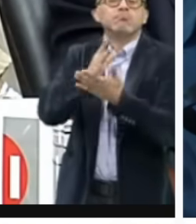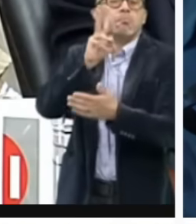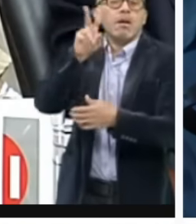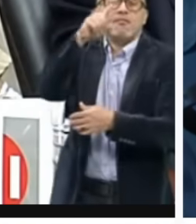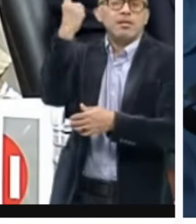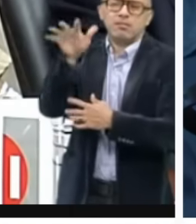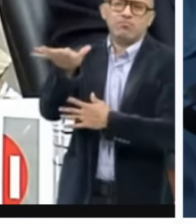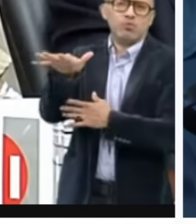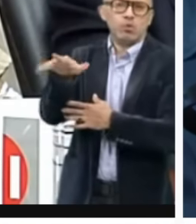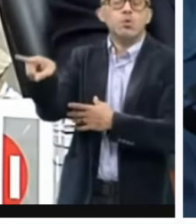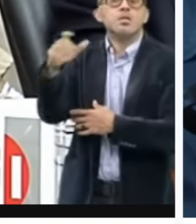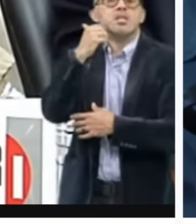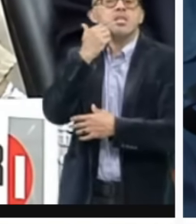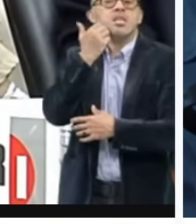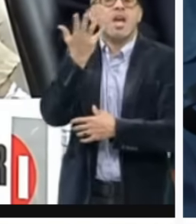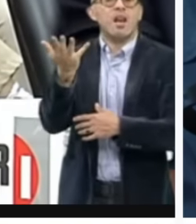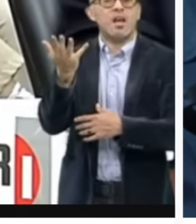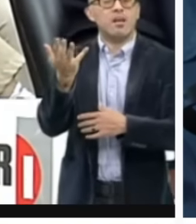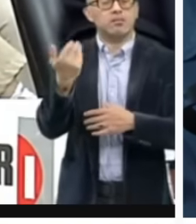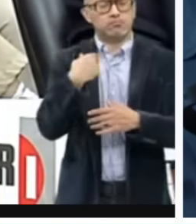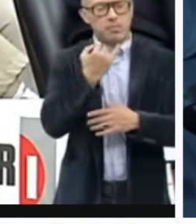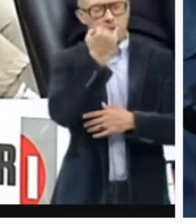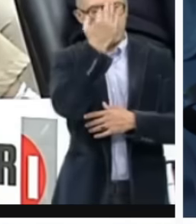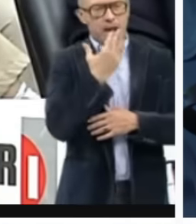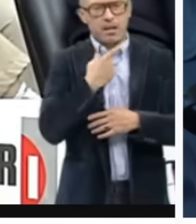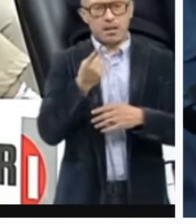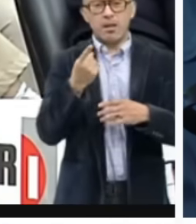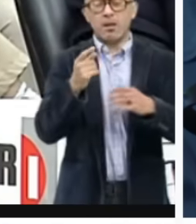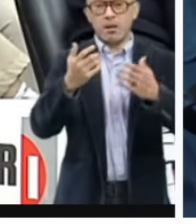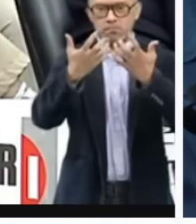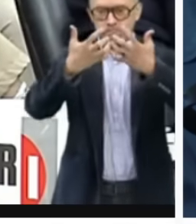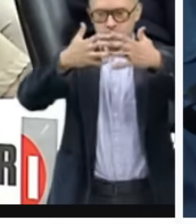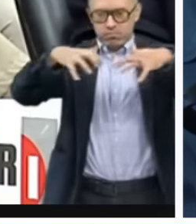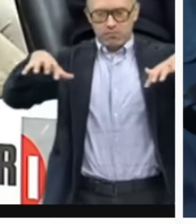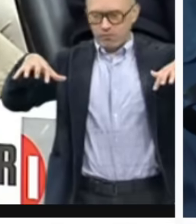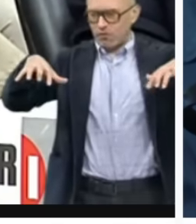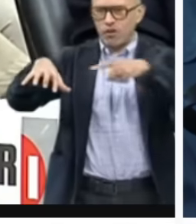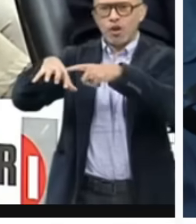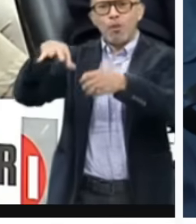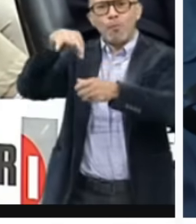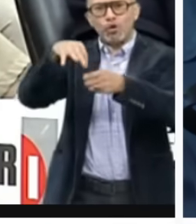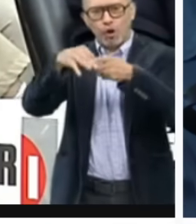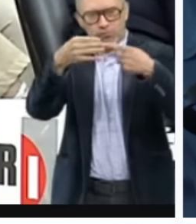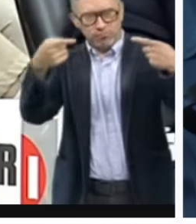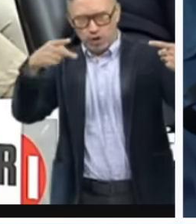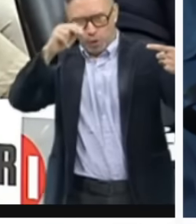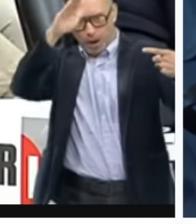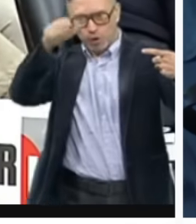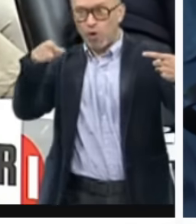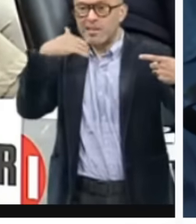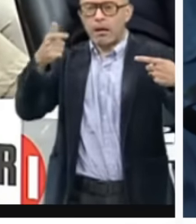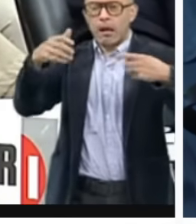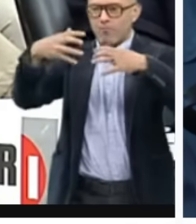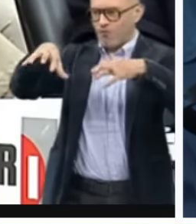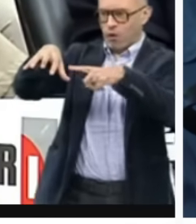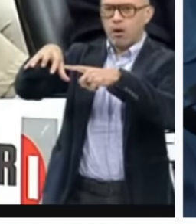convertirse en la figura que divide y pulveriza el voto opositor. La gente debe darse cuenta que